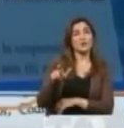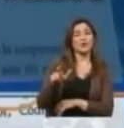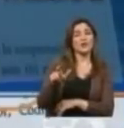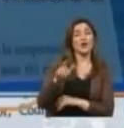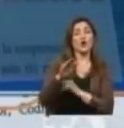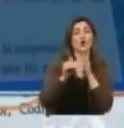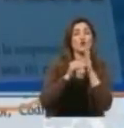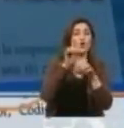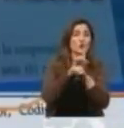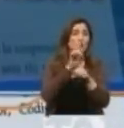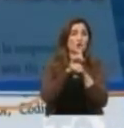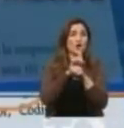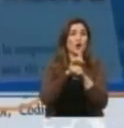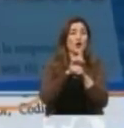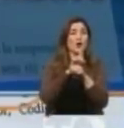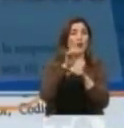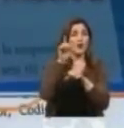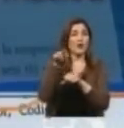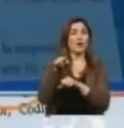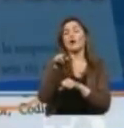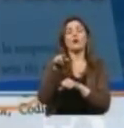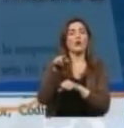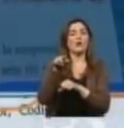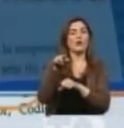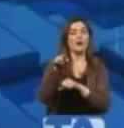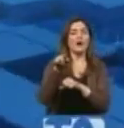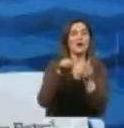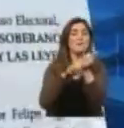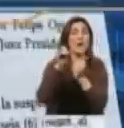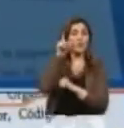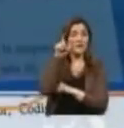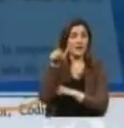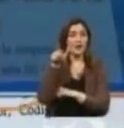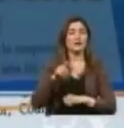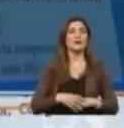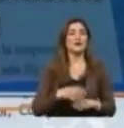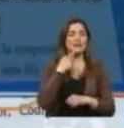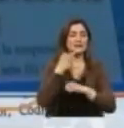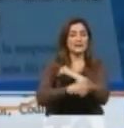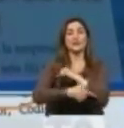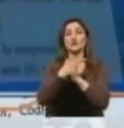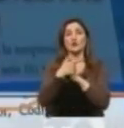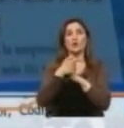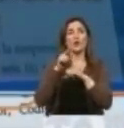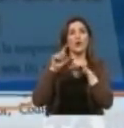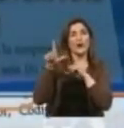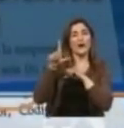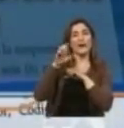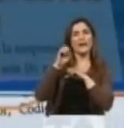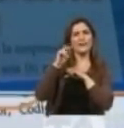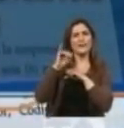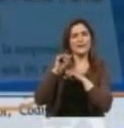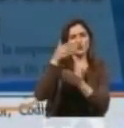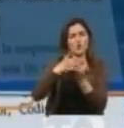Oviedo en contra del doctor Patricio Vaca Mancheno, juez presidente del Tribunal Contencioso Electoral, y acto seguido decide sancionar al doctor Lenín Patricio Vaca Mancheno